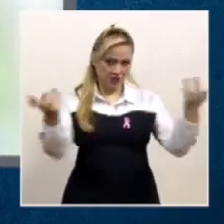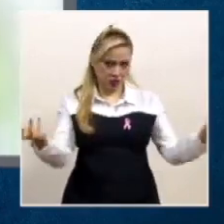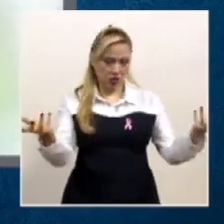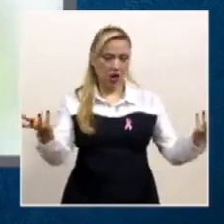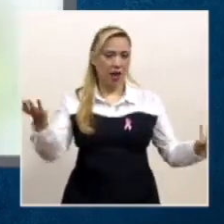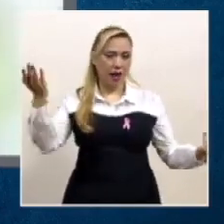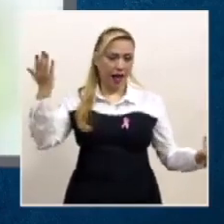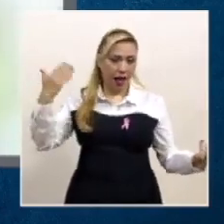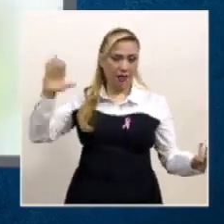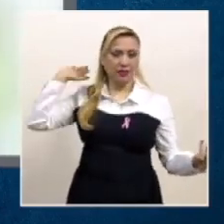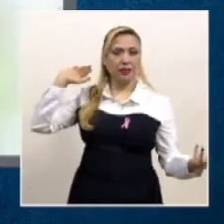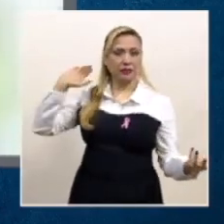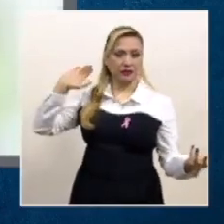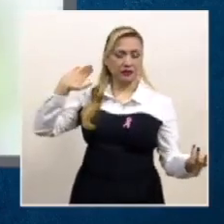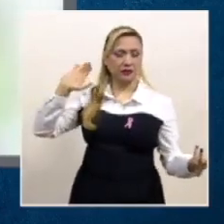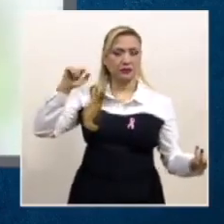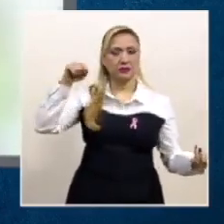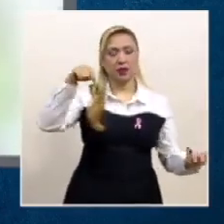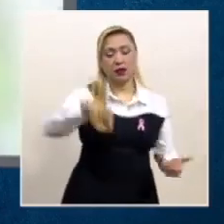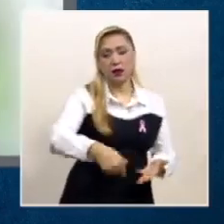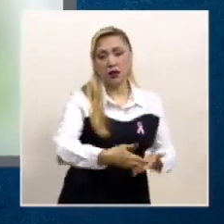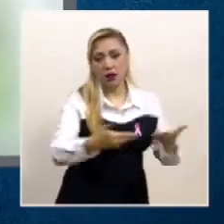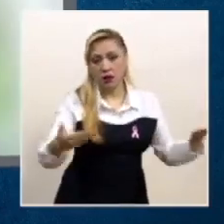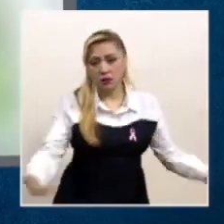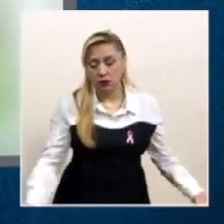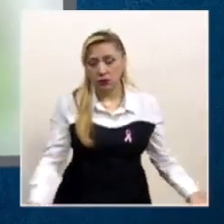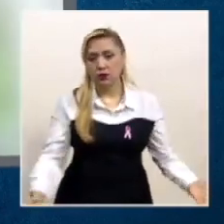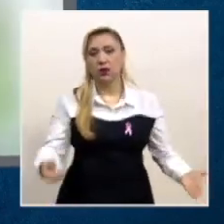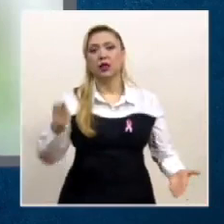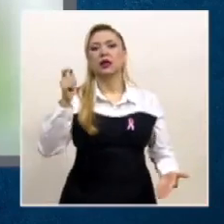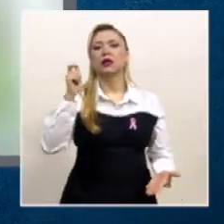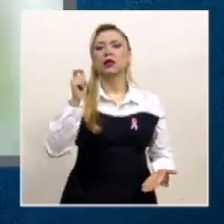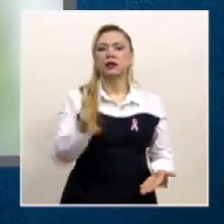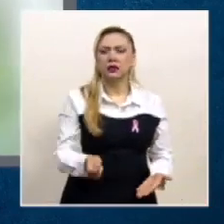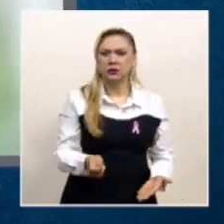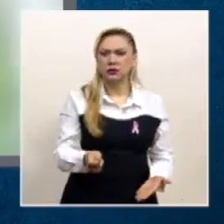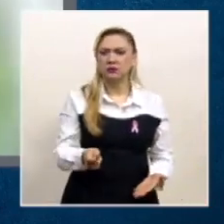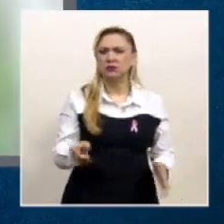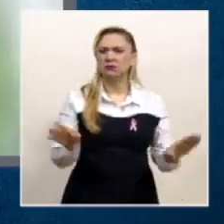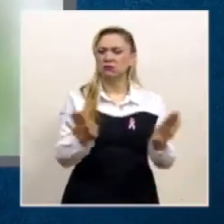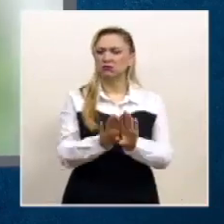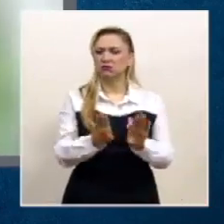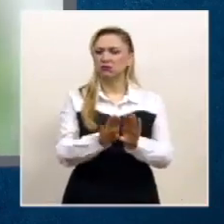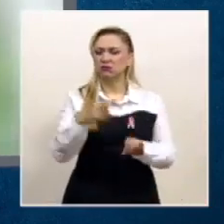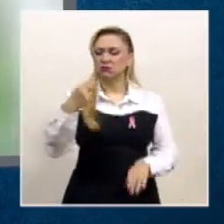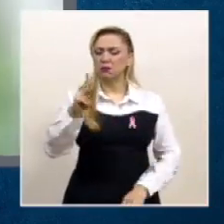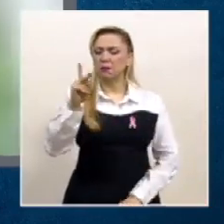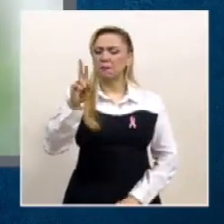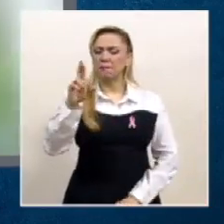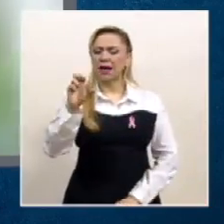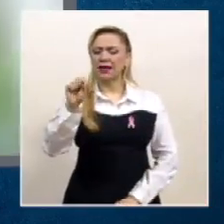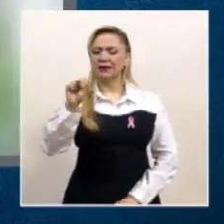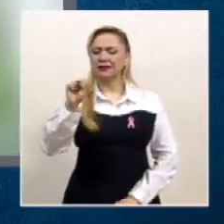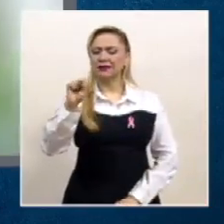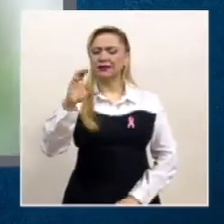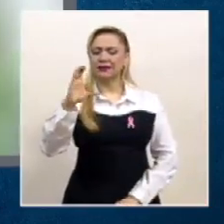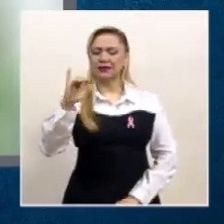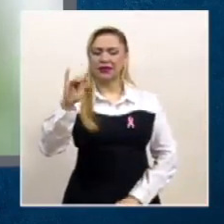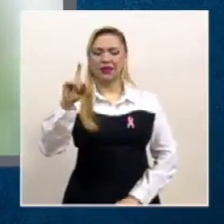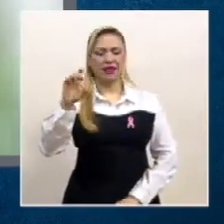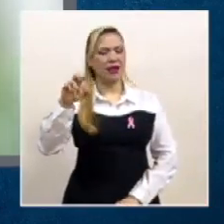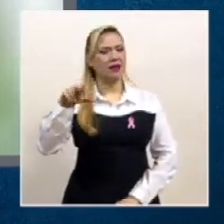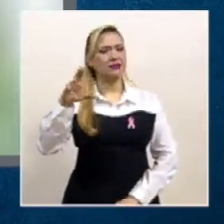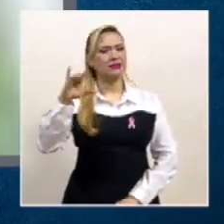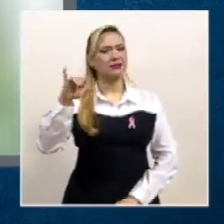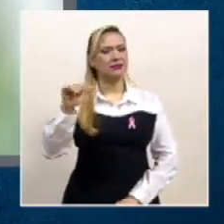y dentro de ellos se encuentra el modelo de prescindencia, ¿no? Que a su vez lo subdivide en dos submodelos,